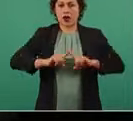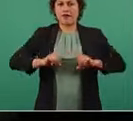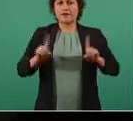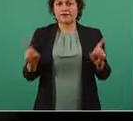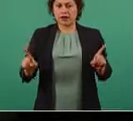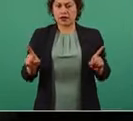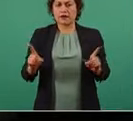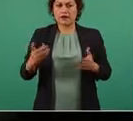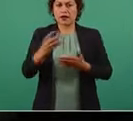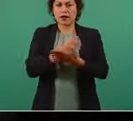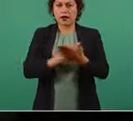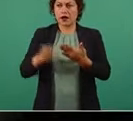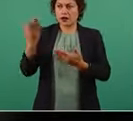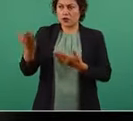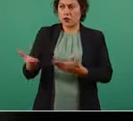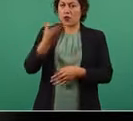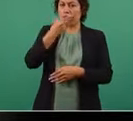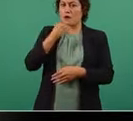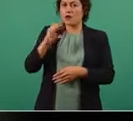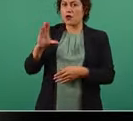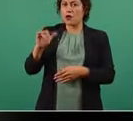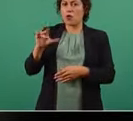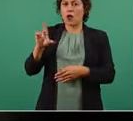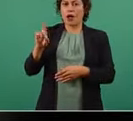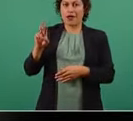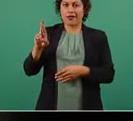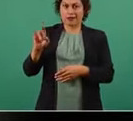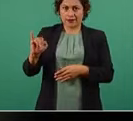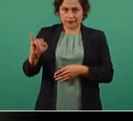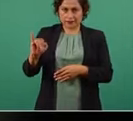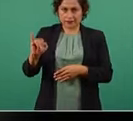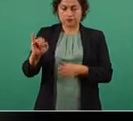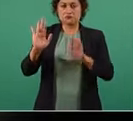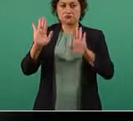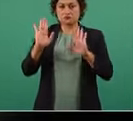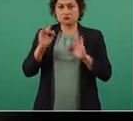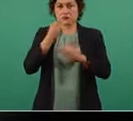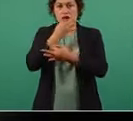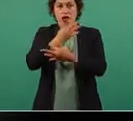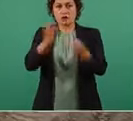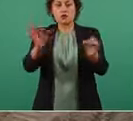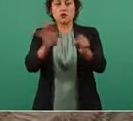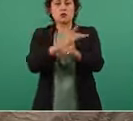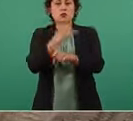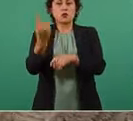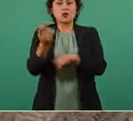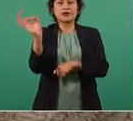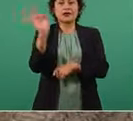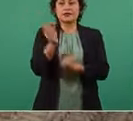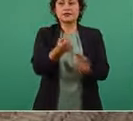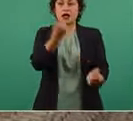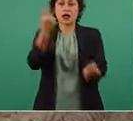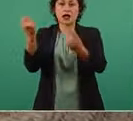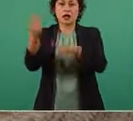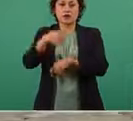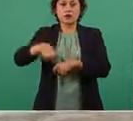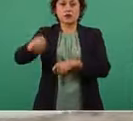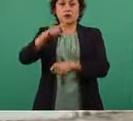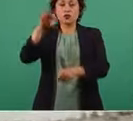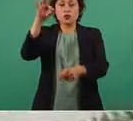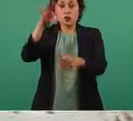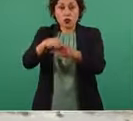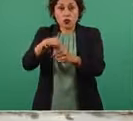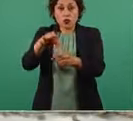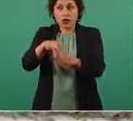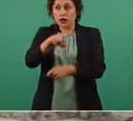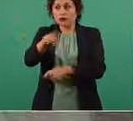En el gasoducto se realizan trabajos de soldadura en línea regular de pera de lanzamiento con 300 metros de tubería y soldadura de tubería para